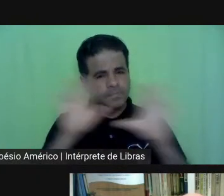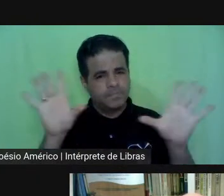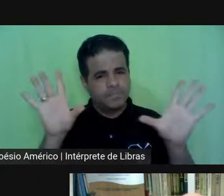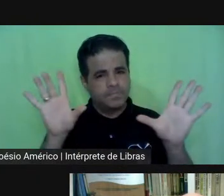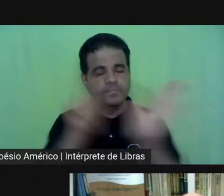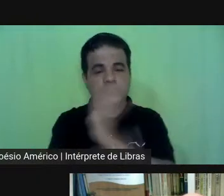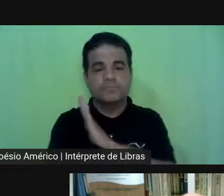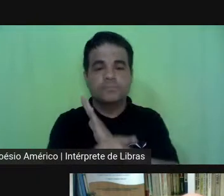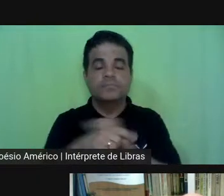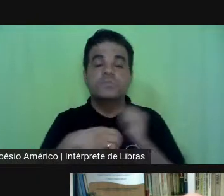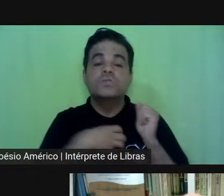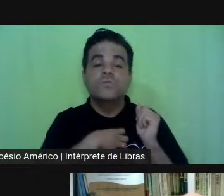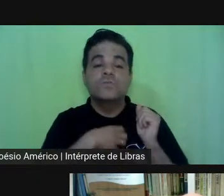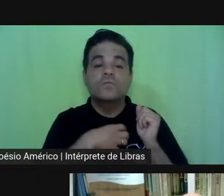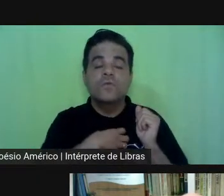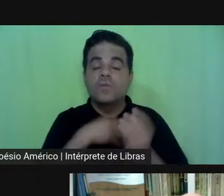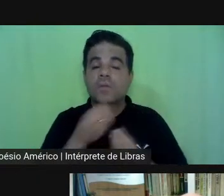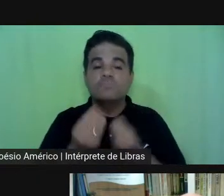informar